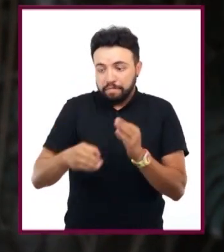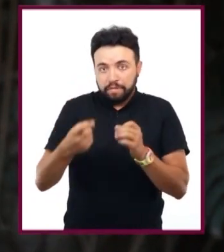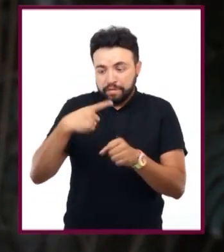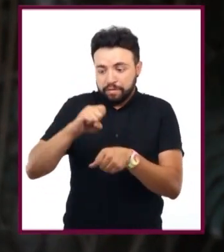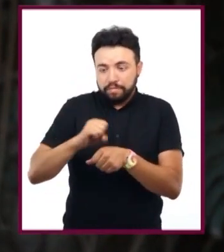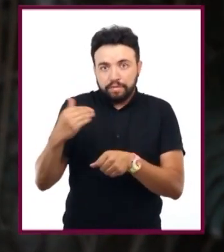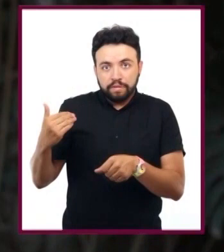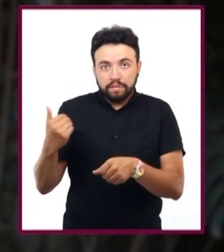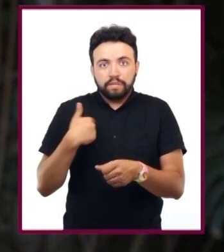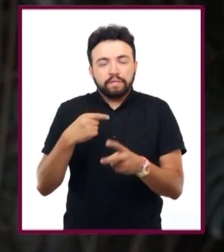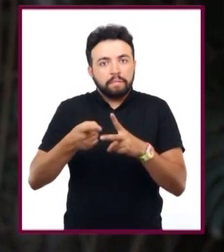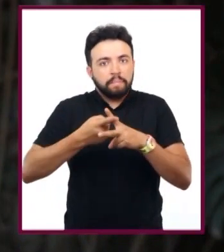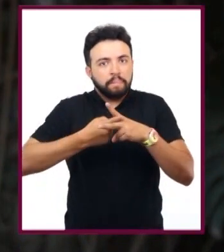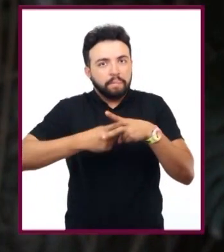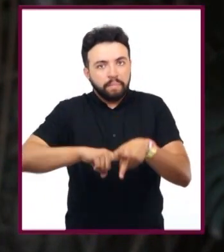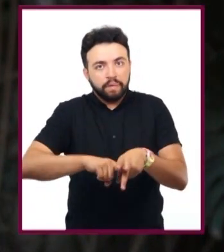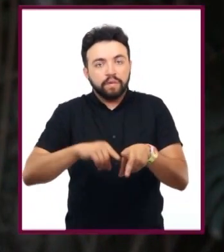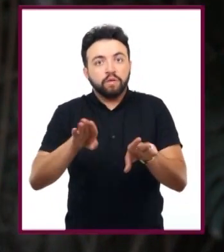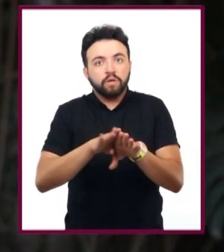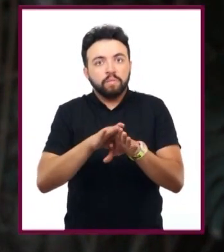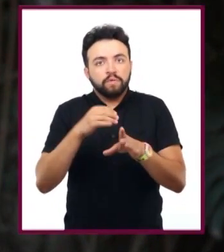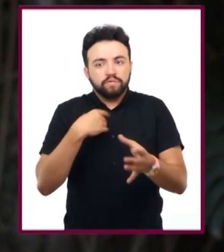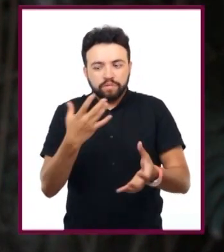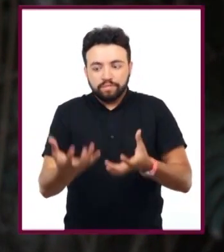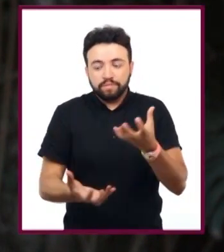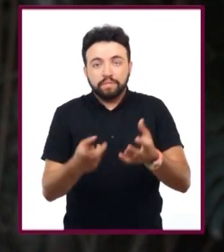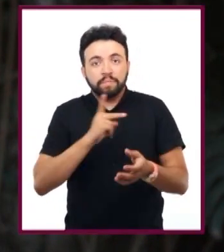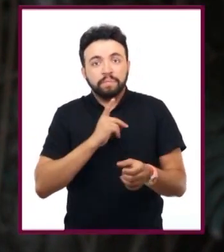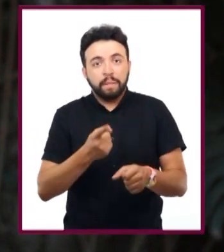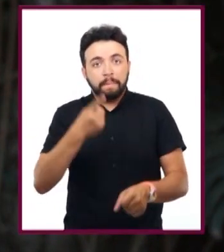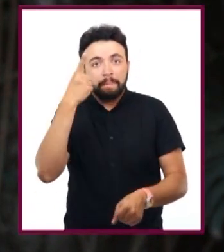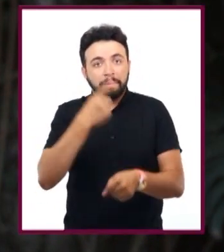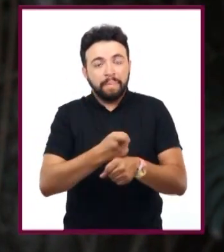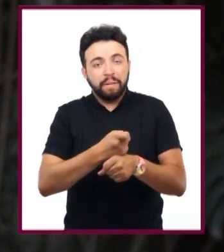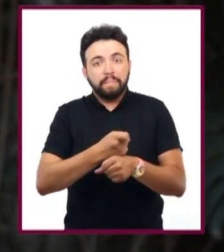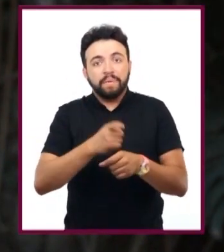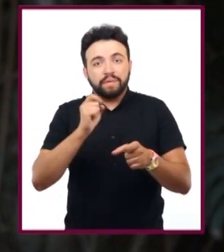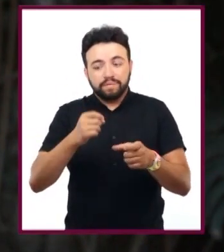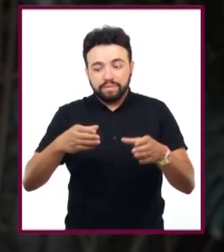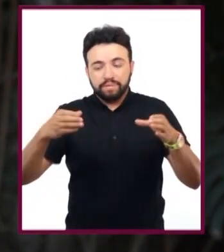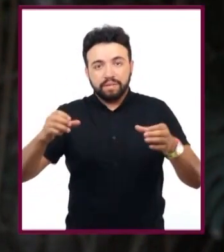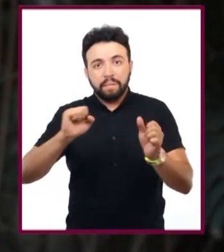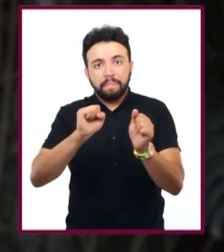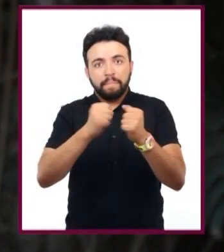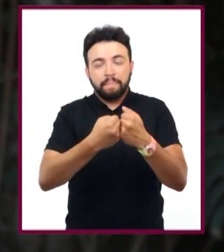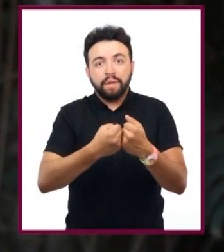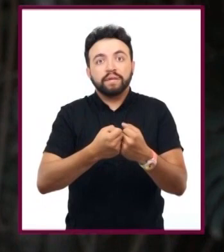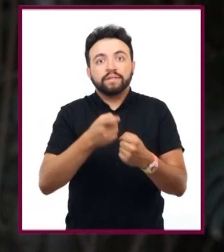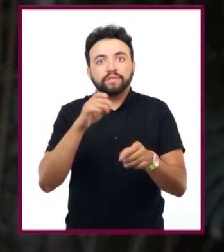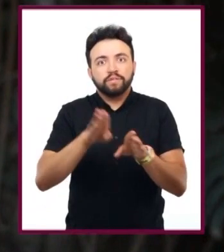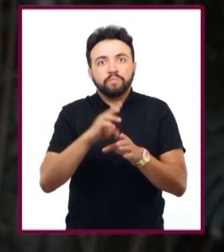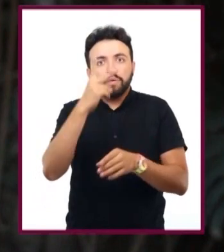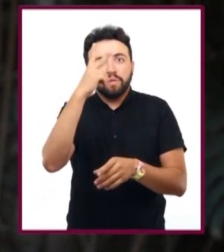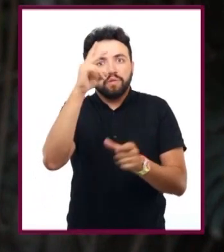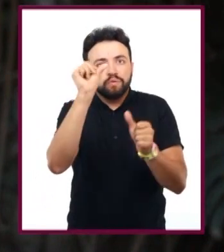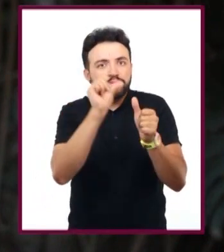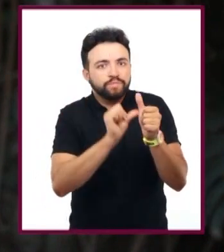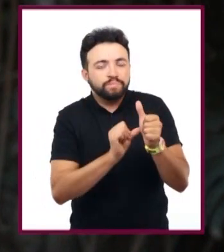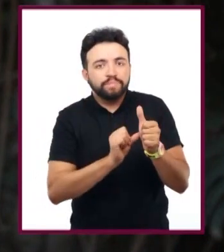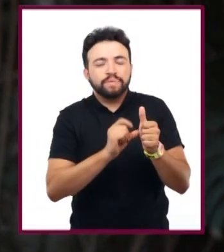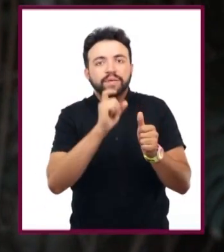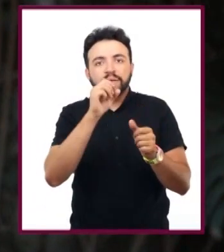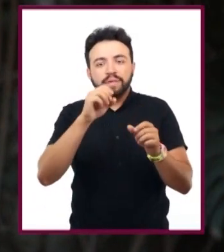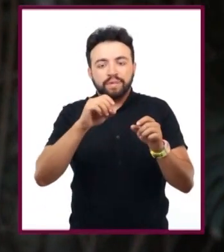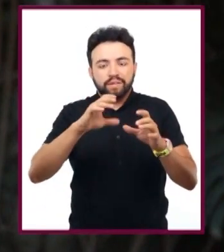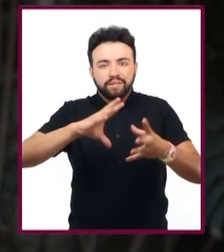de semana por fin pude hornear mi primer pan, después de casi 2 meses de preparar la masa madre. Y no sabes lo bien que nos supo